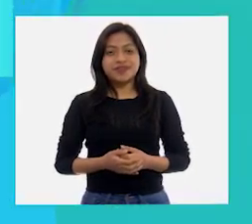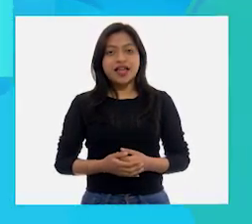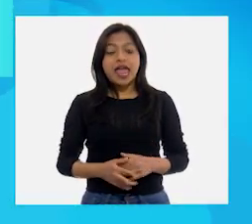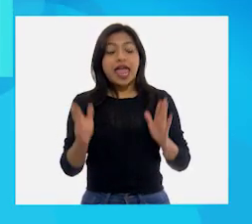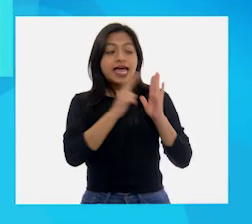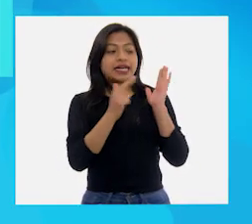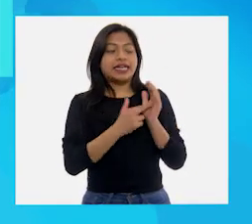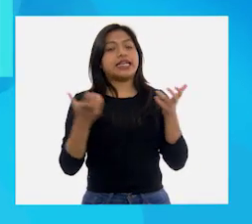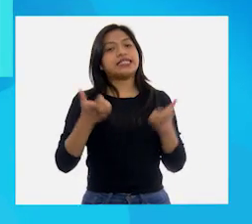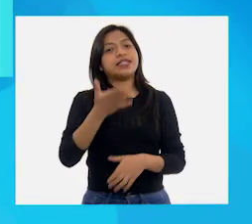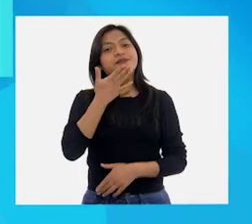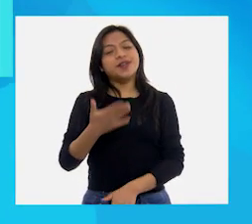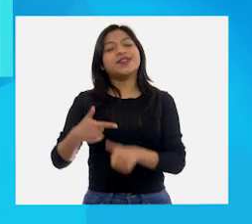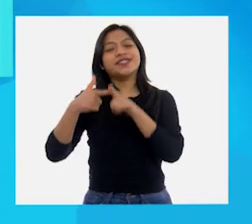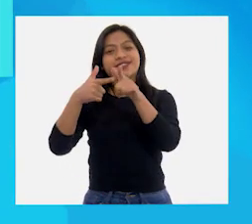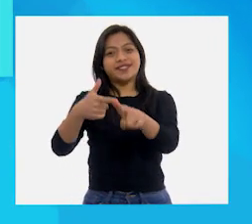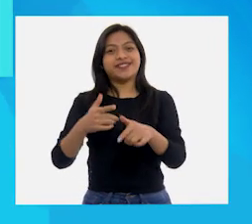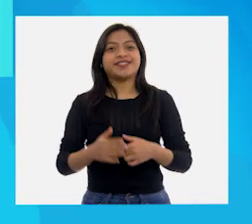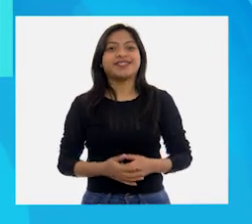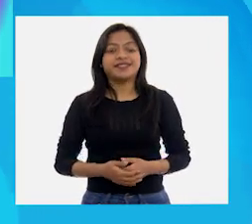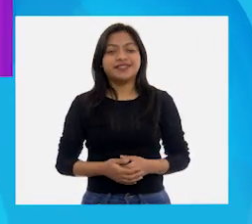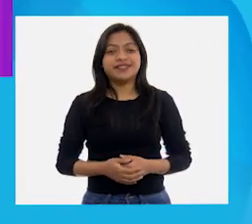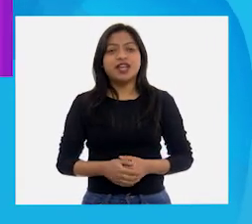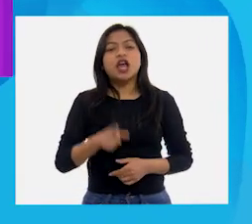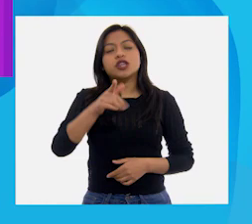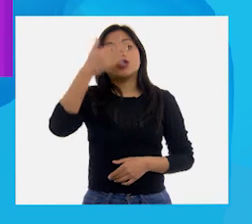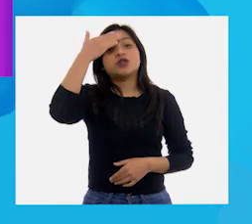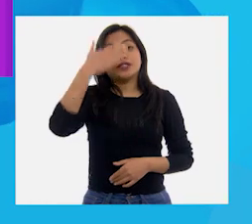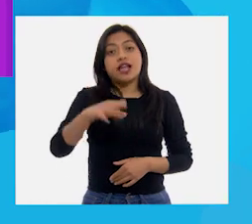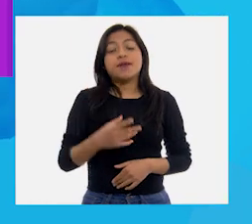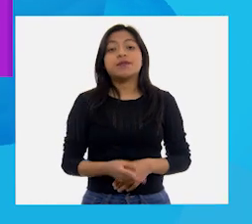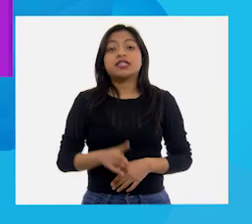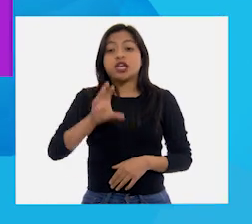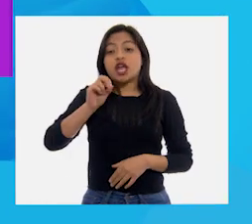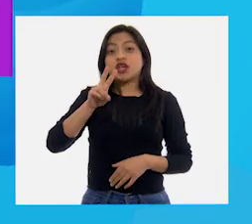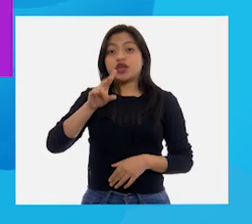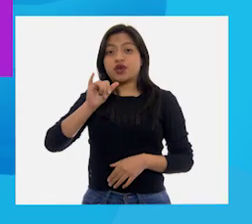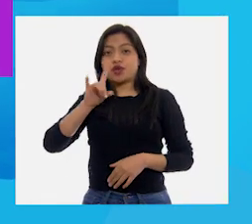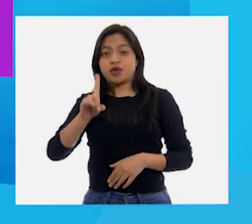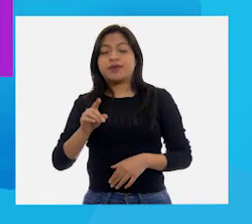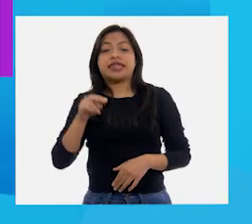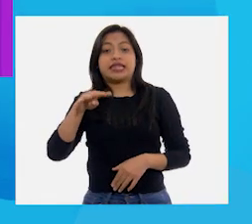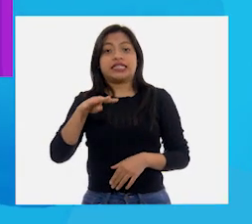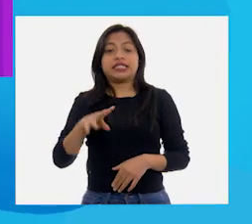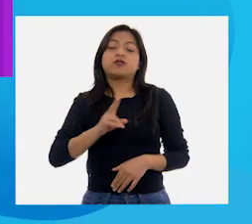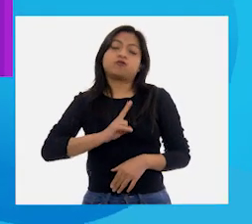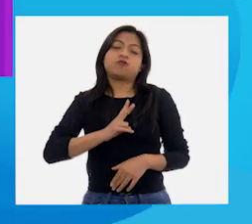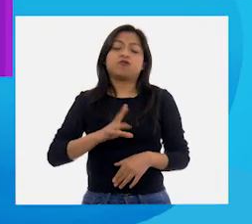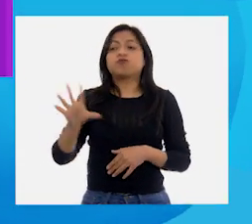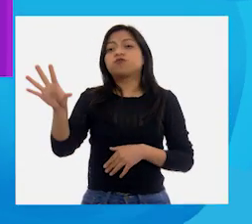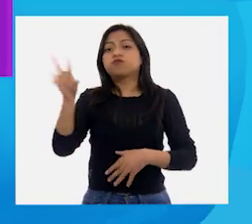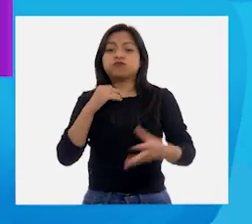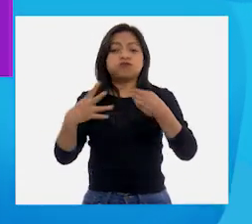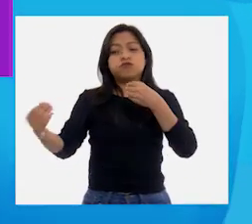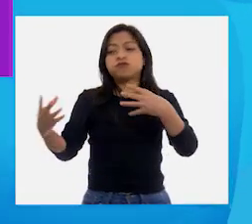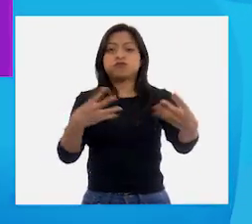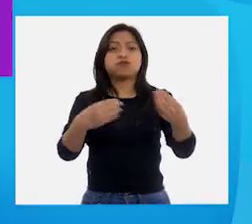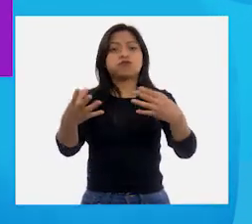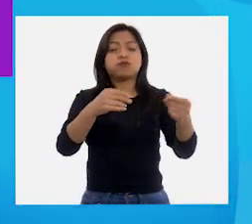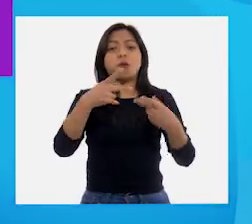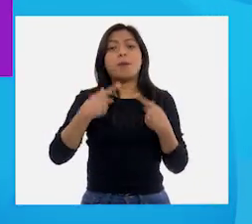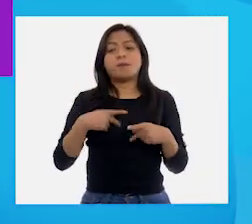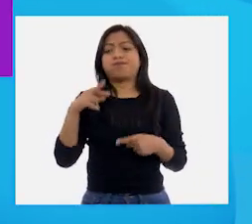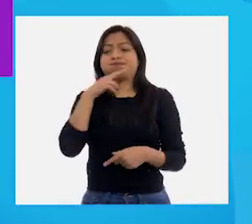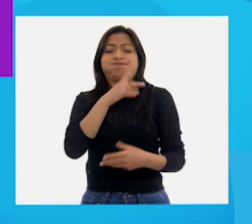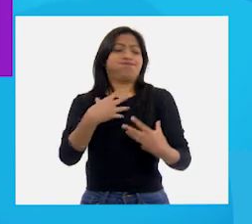Buenas prácticas para seguir adelante. Como todos sabemos, el COVID-19 es un virus que se contagia muy fácilmente entre las